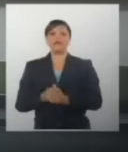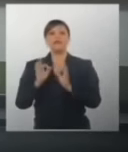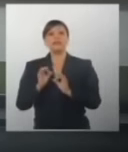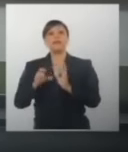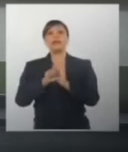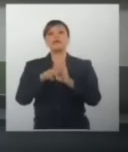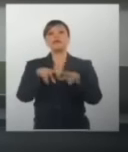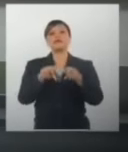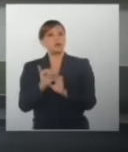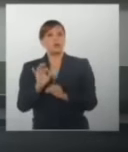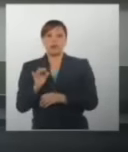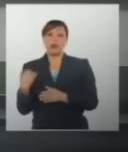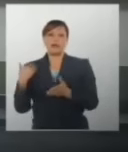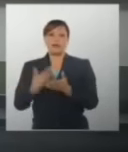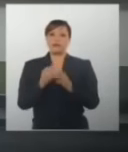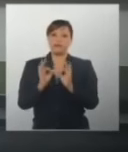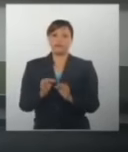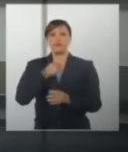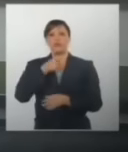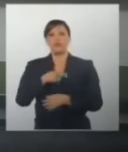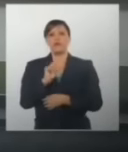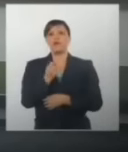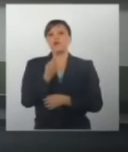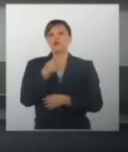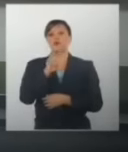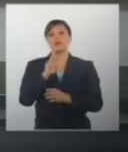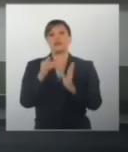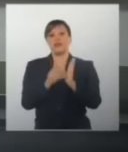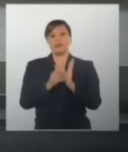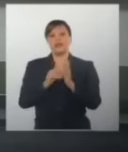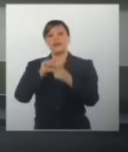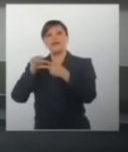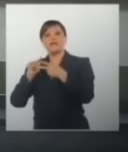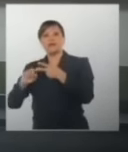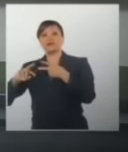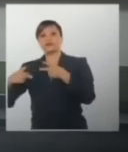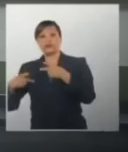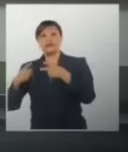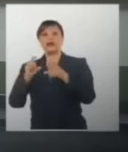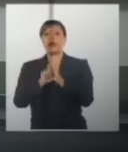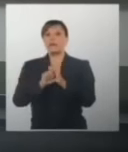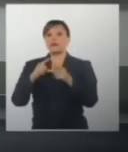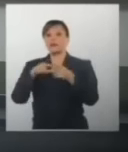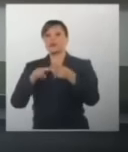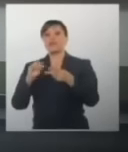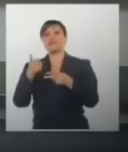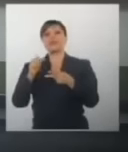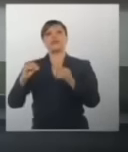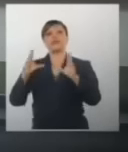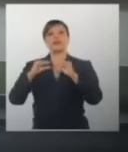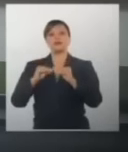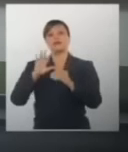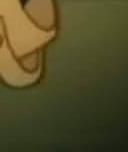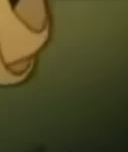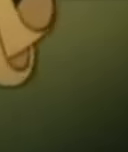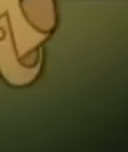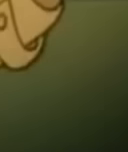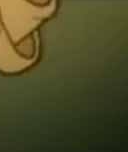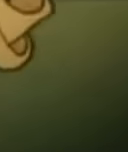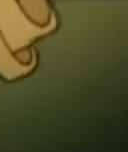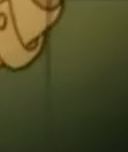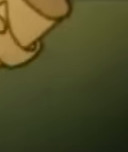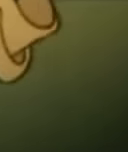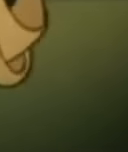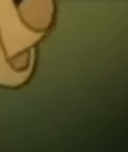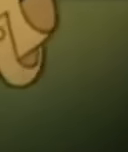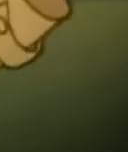estreno de la noche anterior o sea un estreno a las 3 de la tarde y dos retransmisiones por capítulo a las 10 de la noche y a las 5 de la